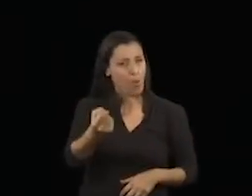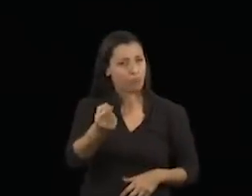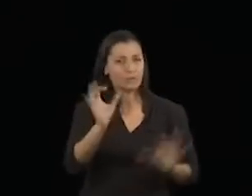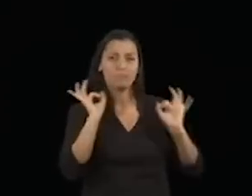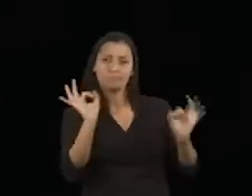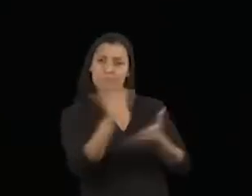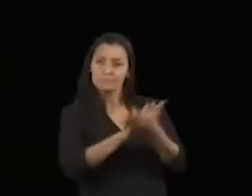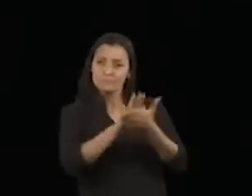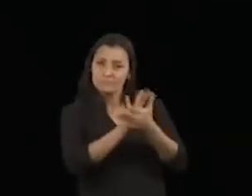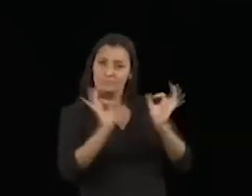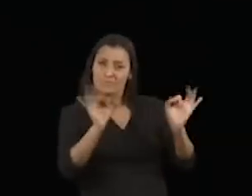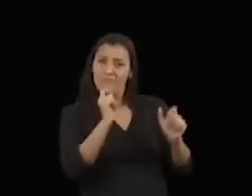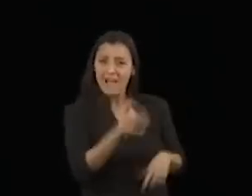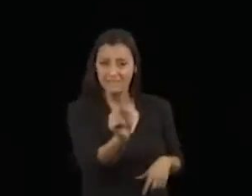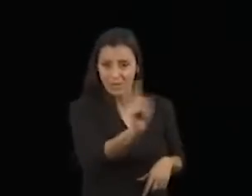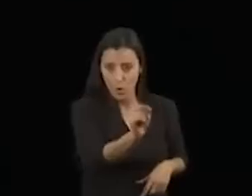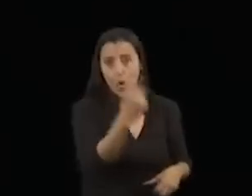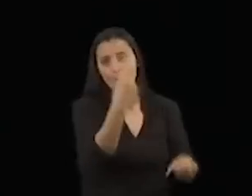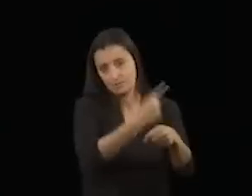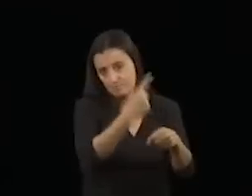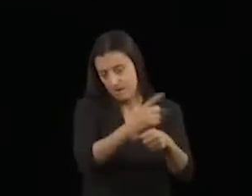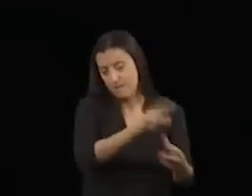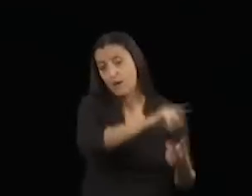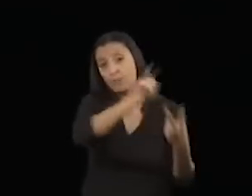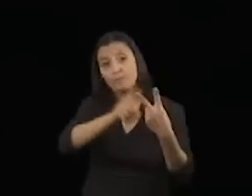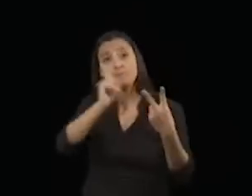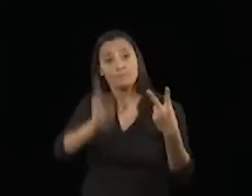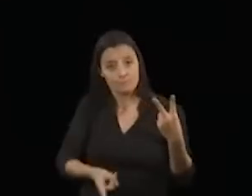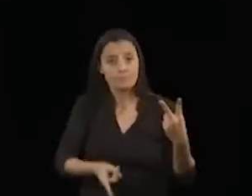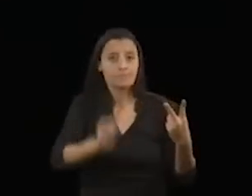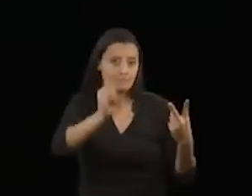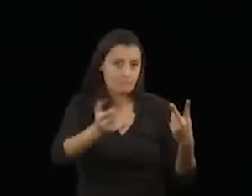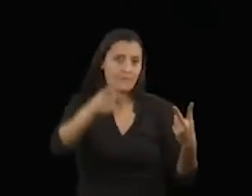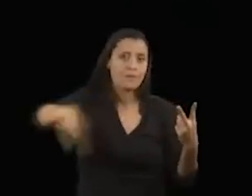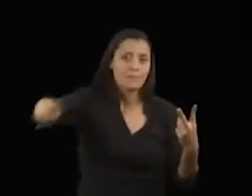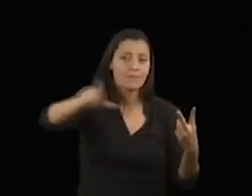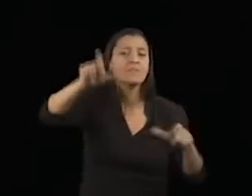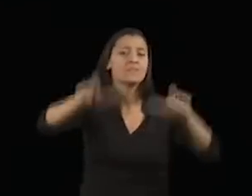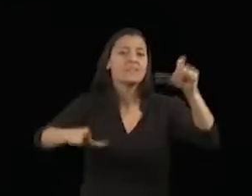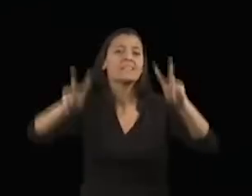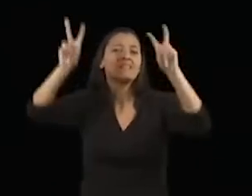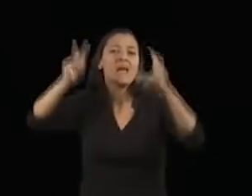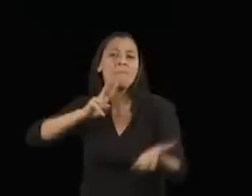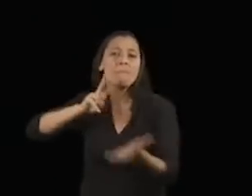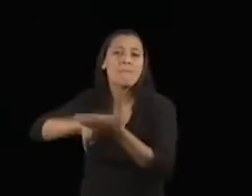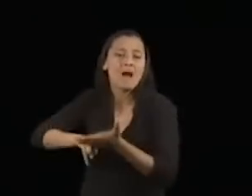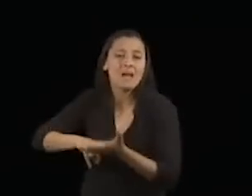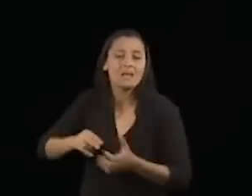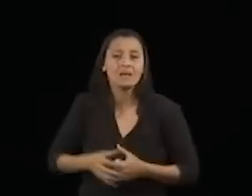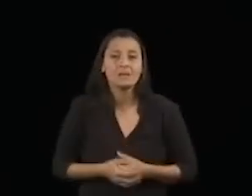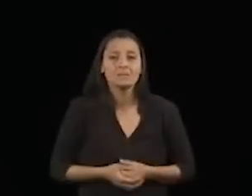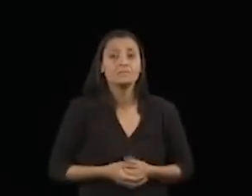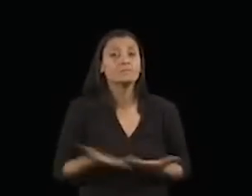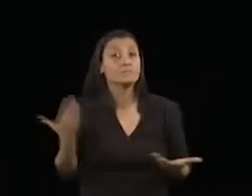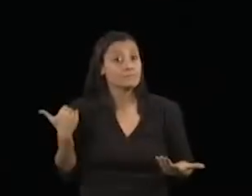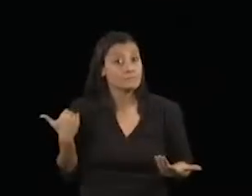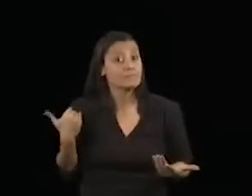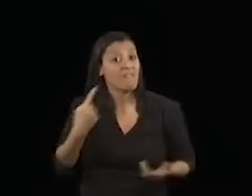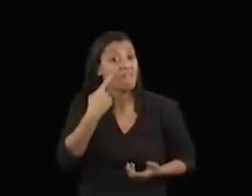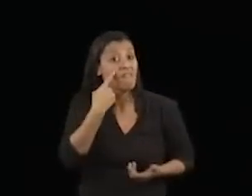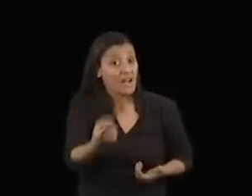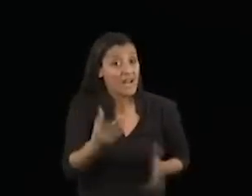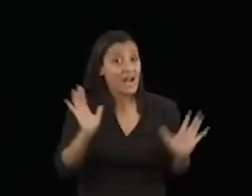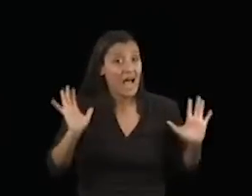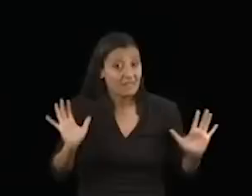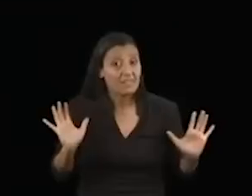¿Sí? Primer punto. Segundo punto, ¿han visto lo que son los degenerados fiscales en acción anoche? Así que miren, lo